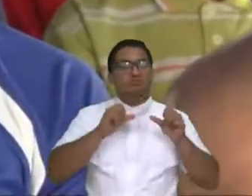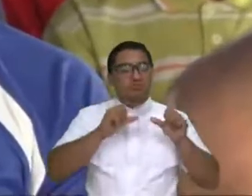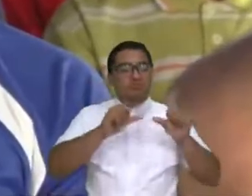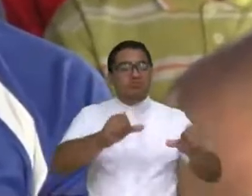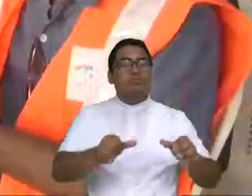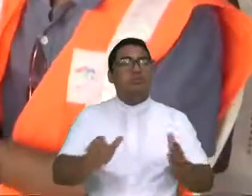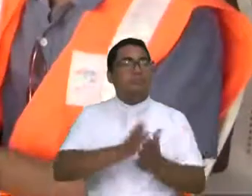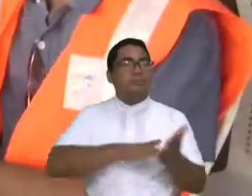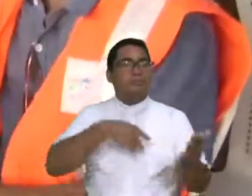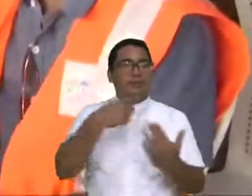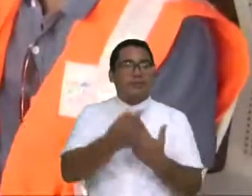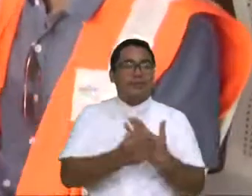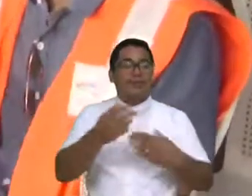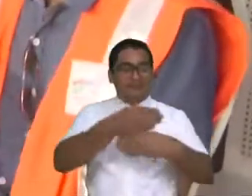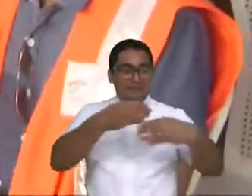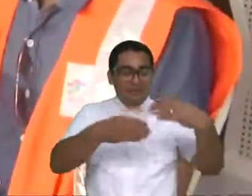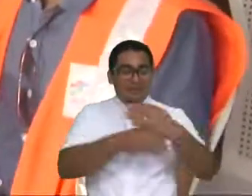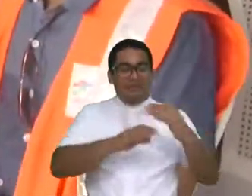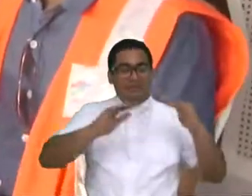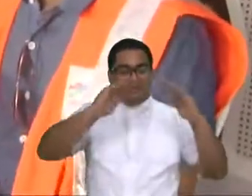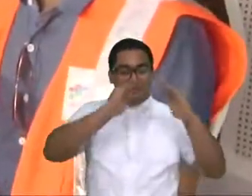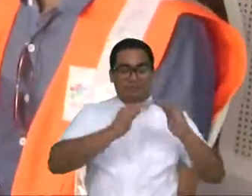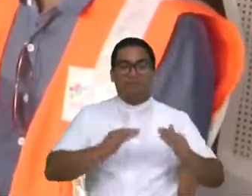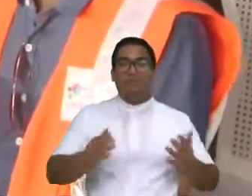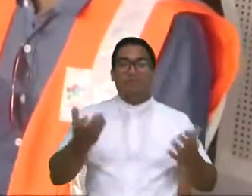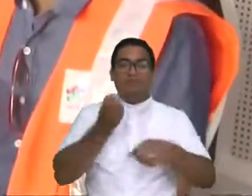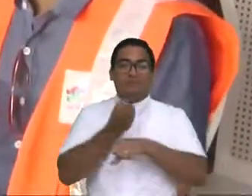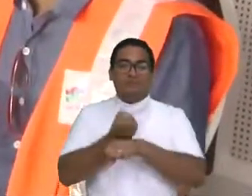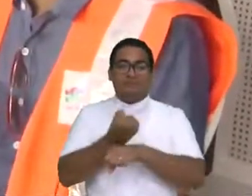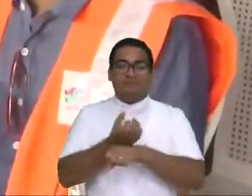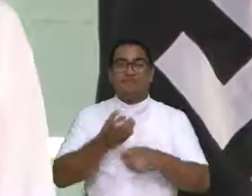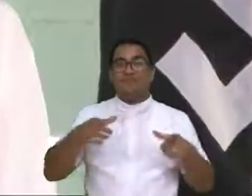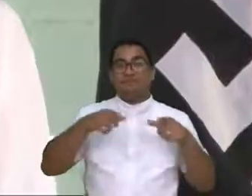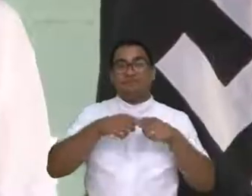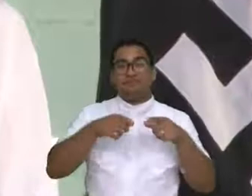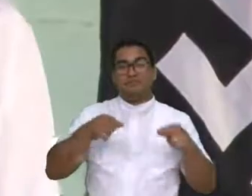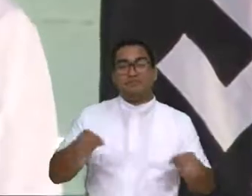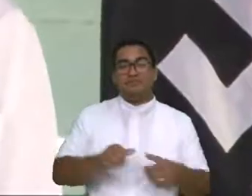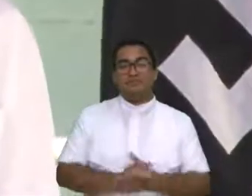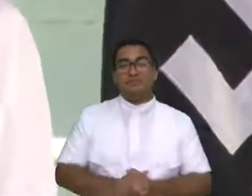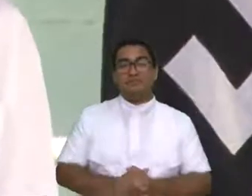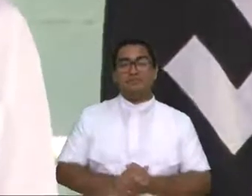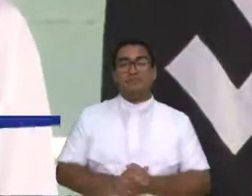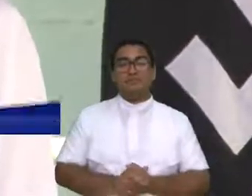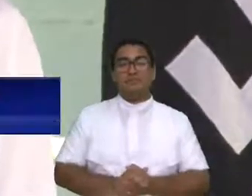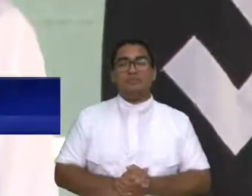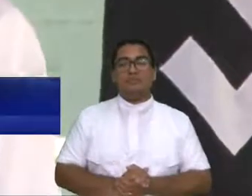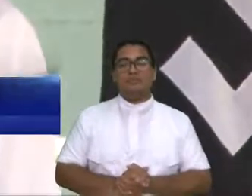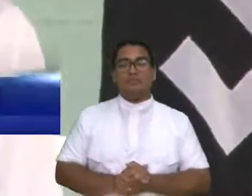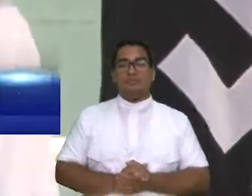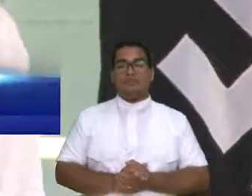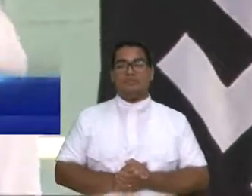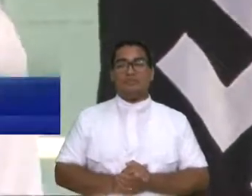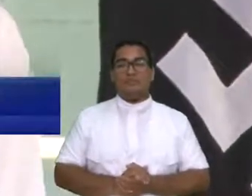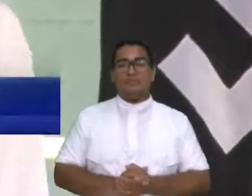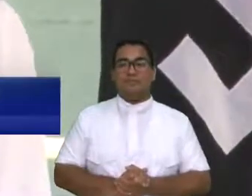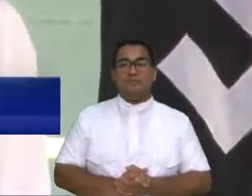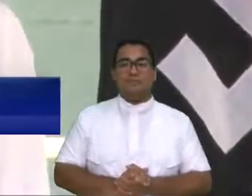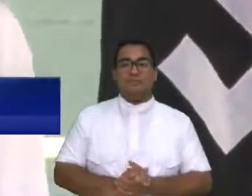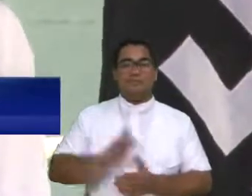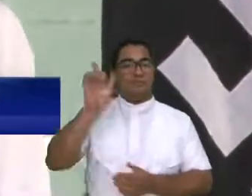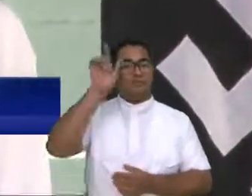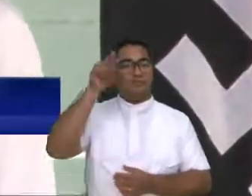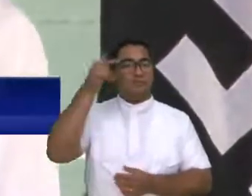de viviendas solidarias que se ejecuta a través de la Alcaldía de Managua. También para el gobierno del pueblo